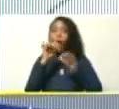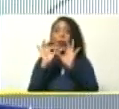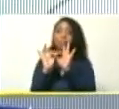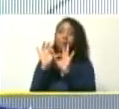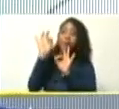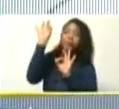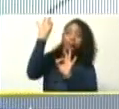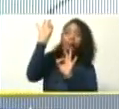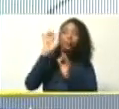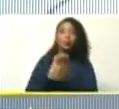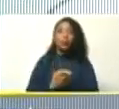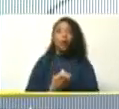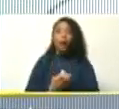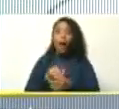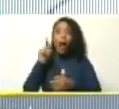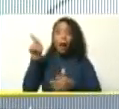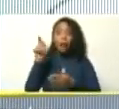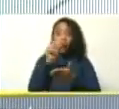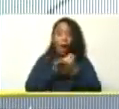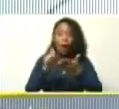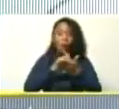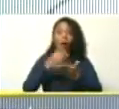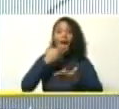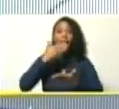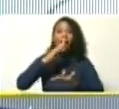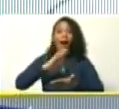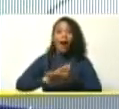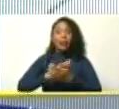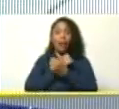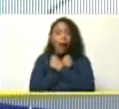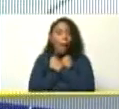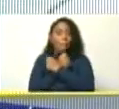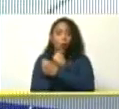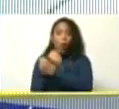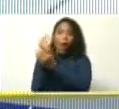Por aquellos que escribieron cartas de amor sin esperanza.